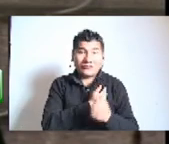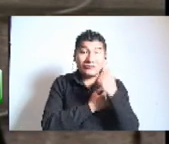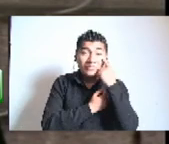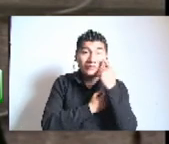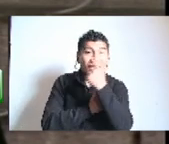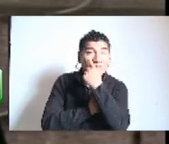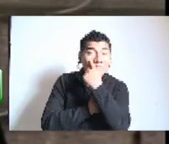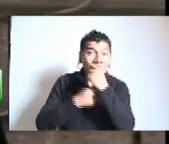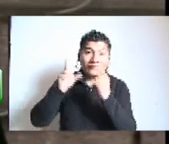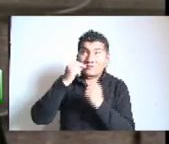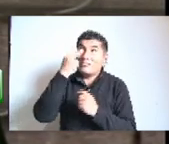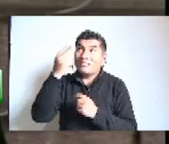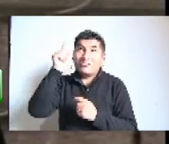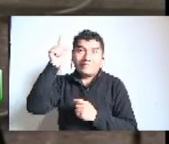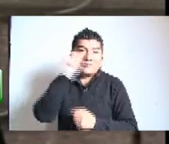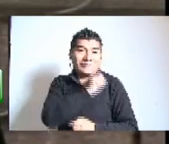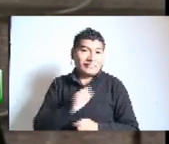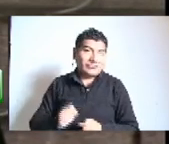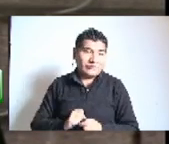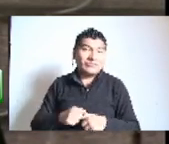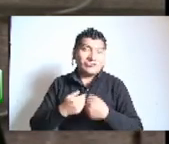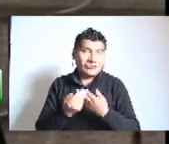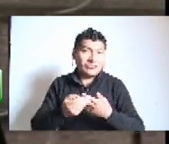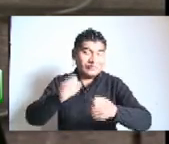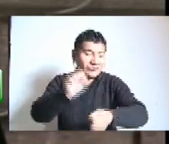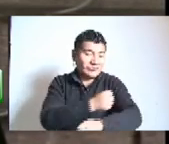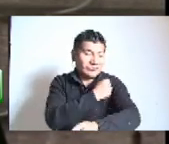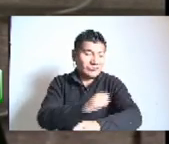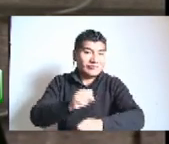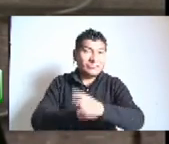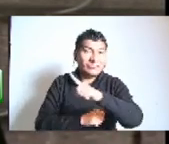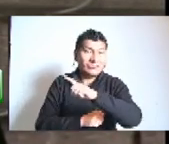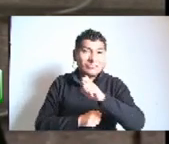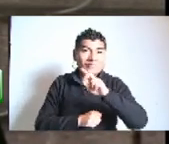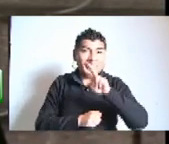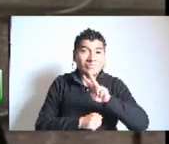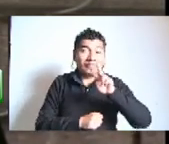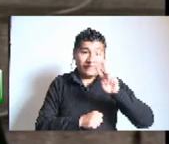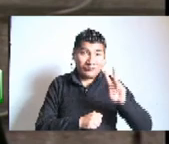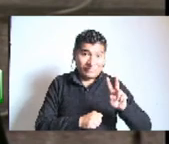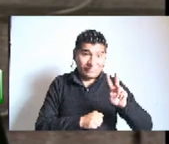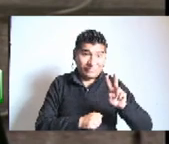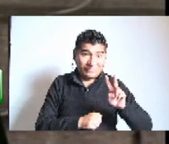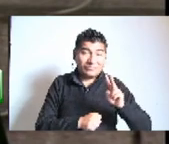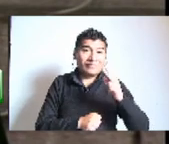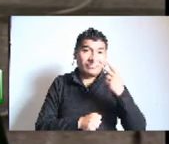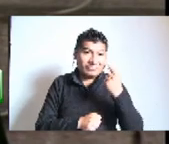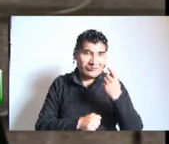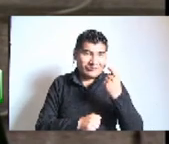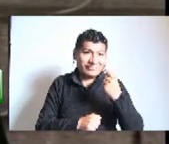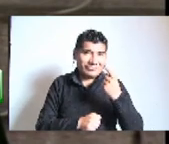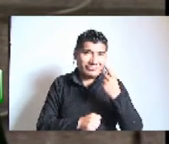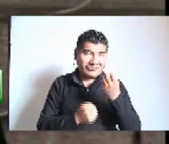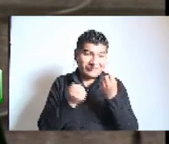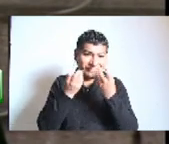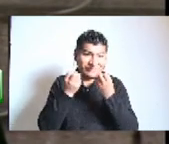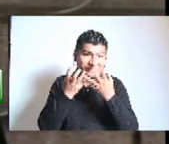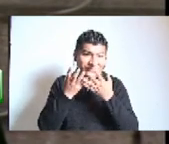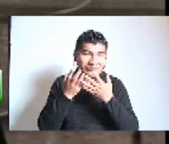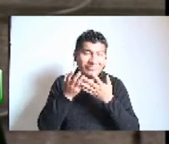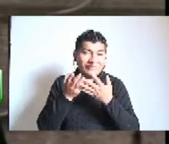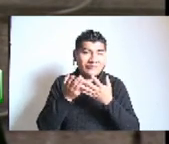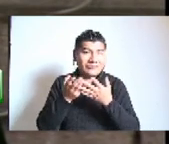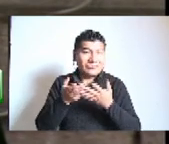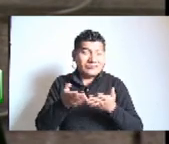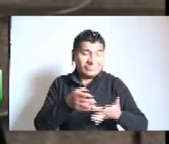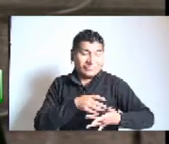fijan en el Señor, como canta el Salmo 122, la avaricia del dinero atrae